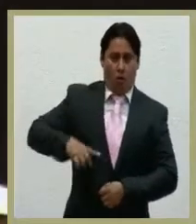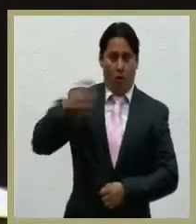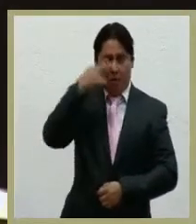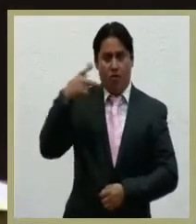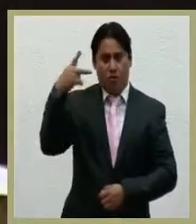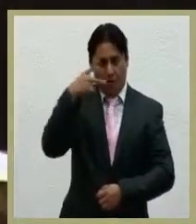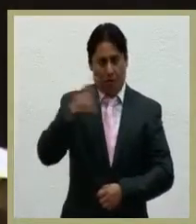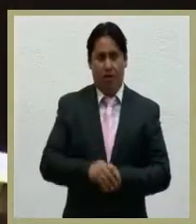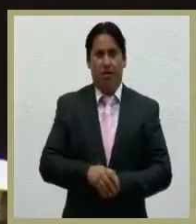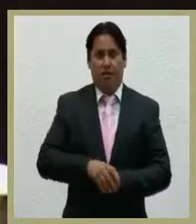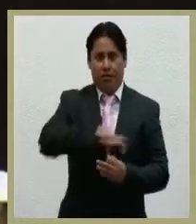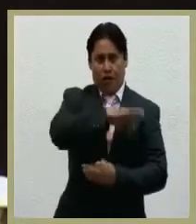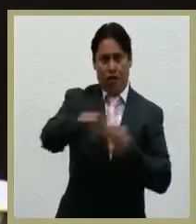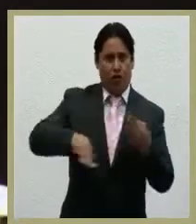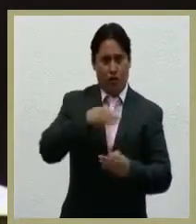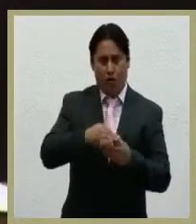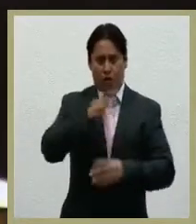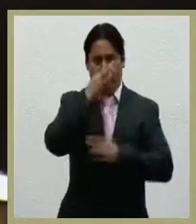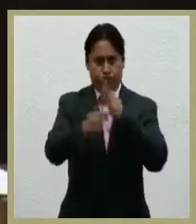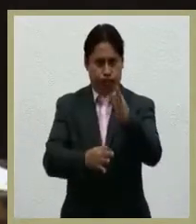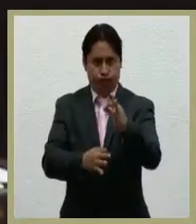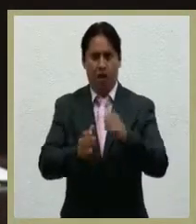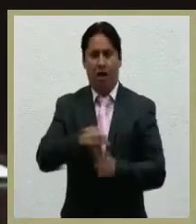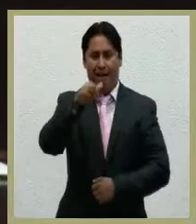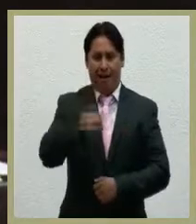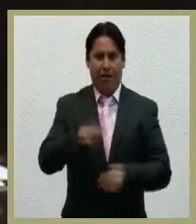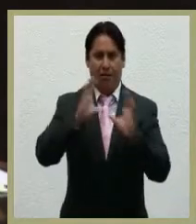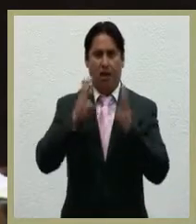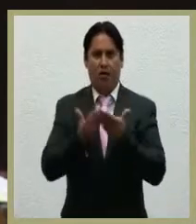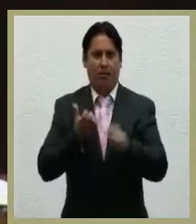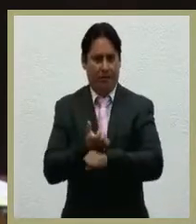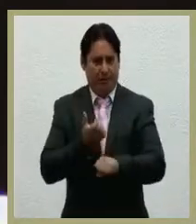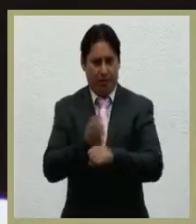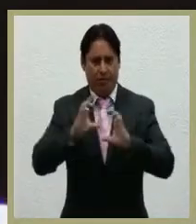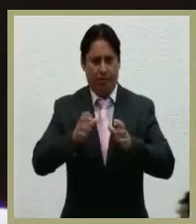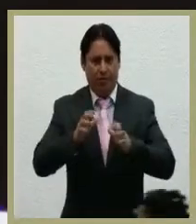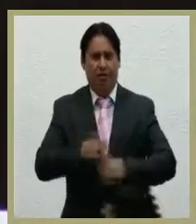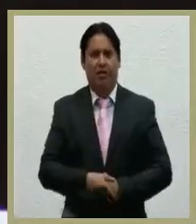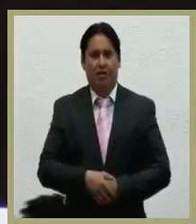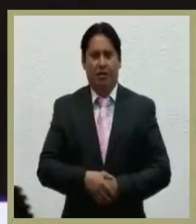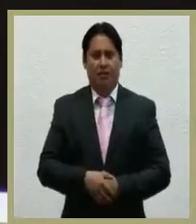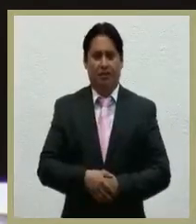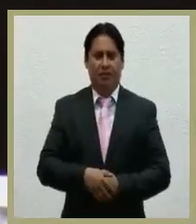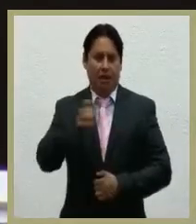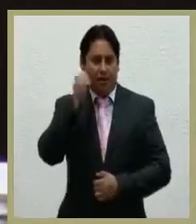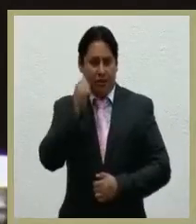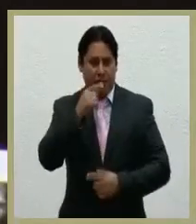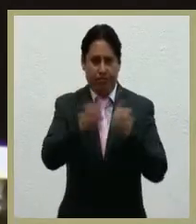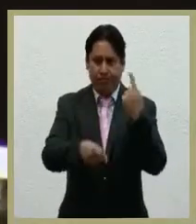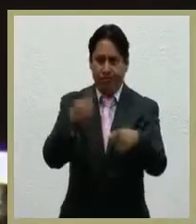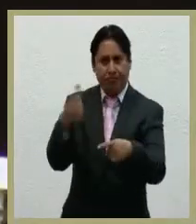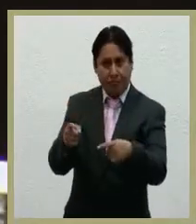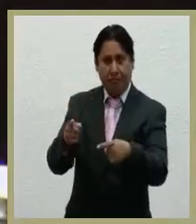a sus habitantes hace saber que la honorable 66ª legislatura del mismo se ha servido dirigir al Ejecutivo a su